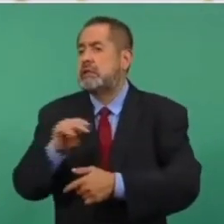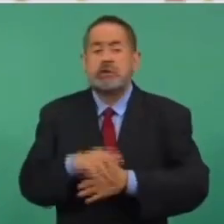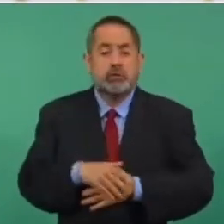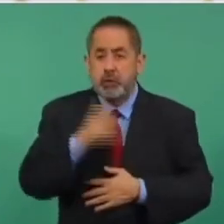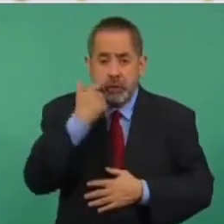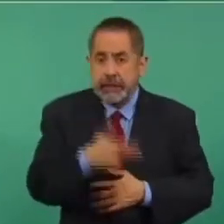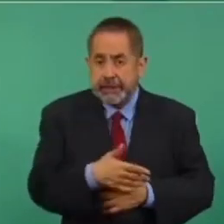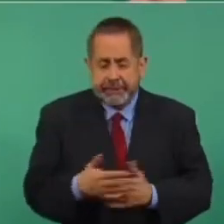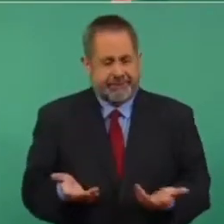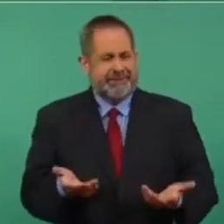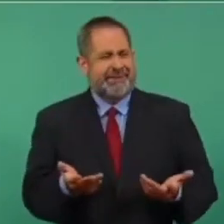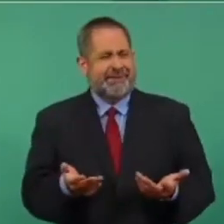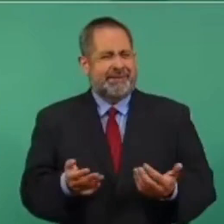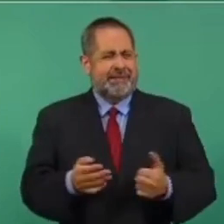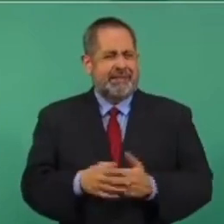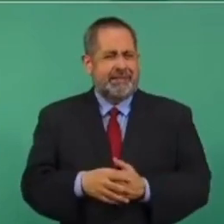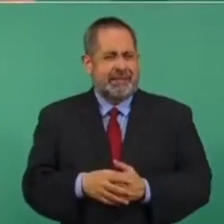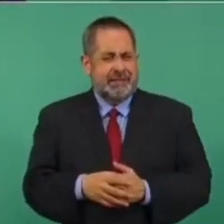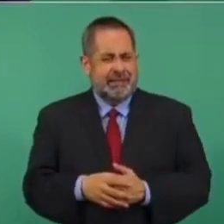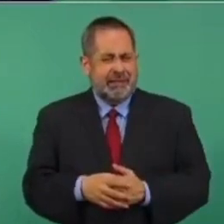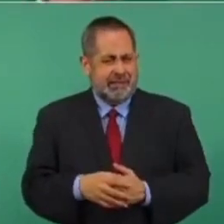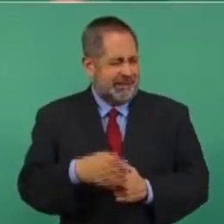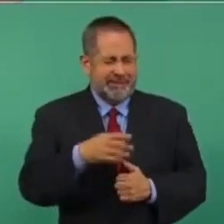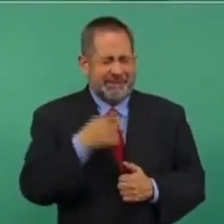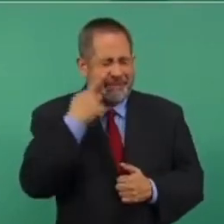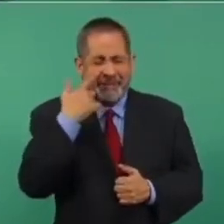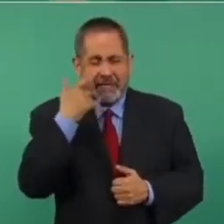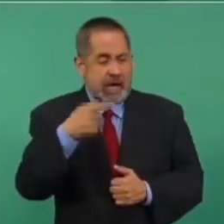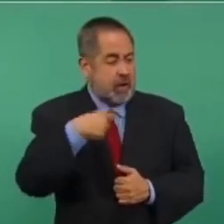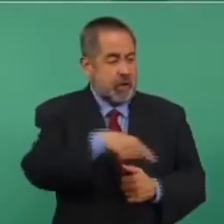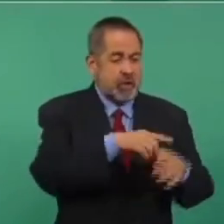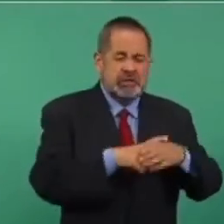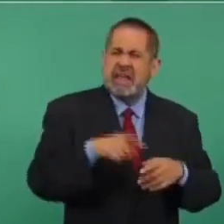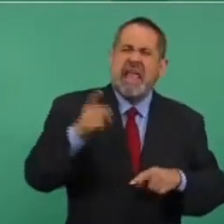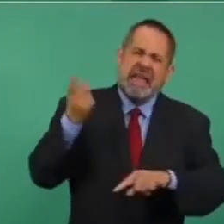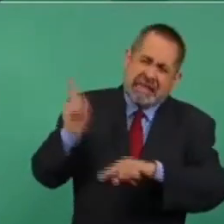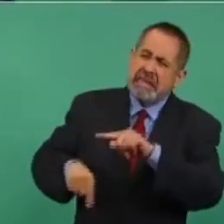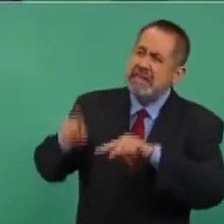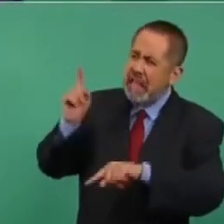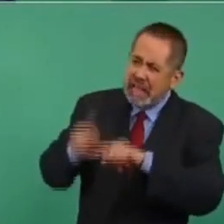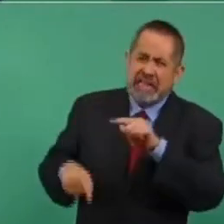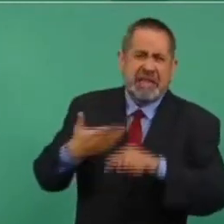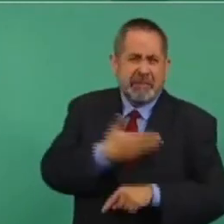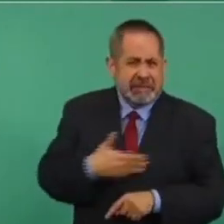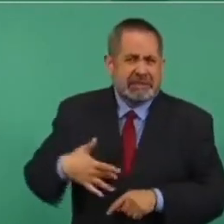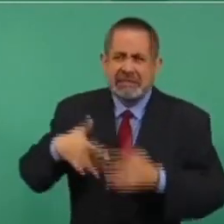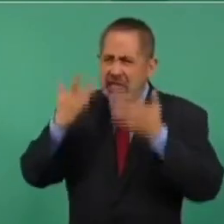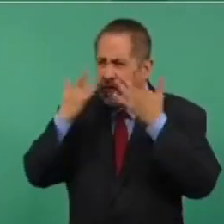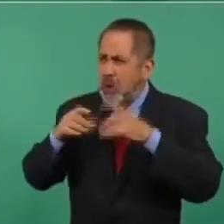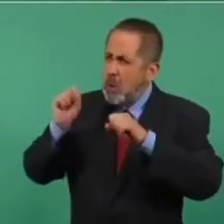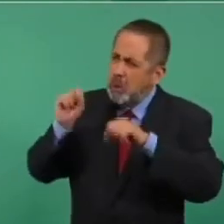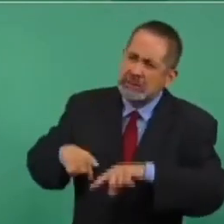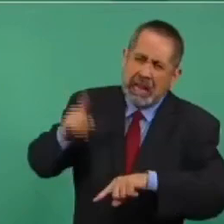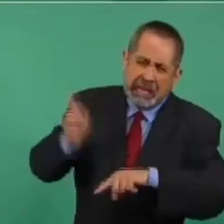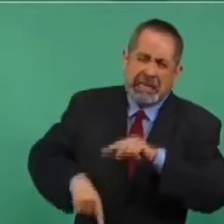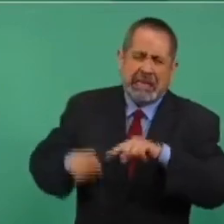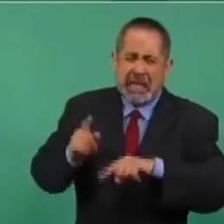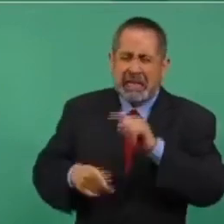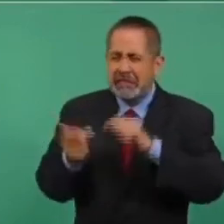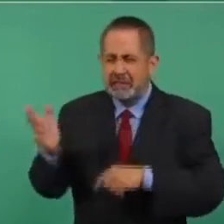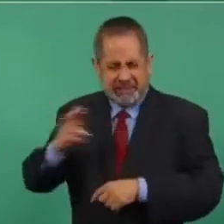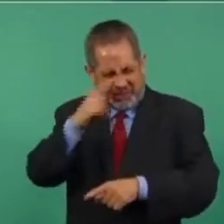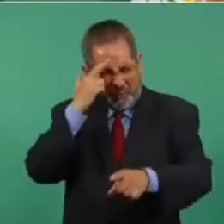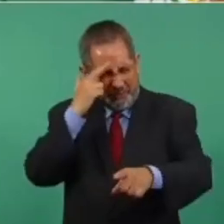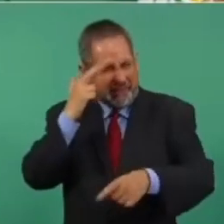Venían diciendo que querían que yo me fuera. ¿Se acuerdan de